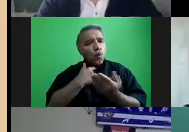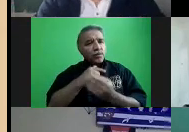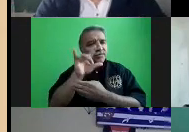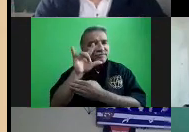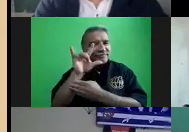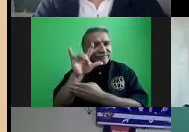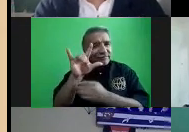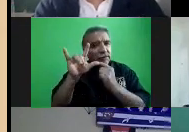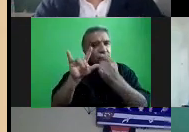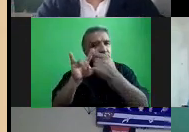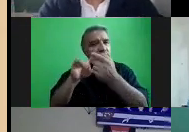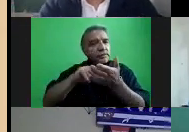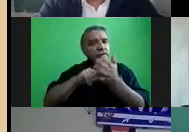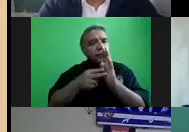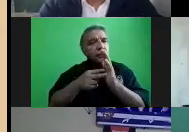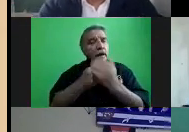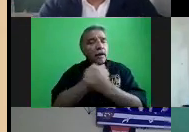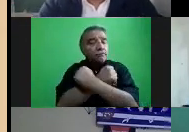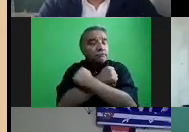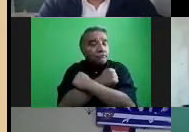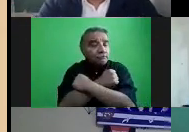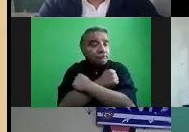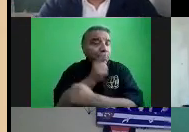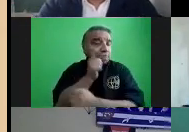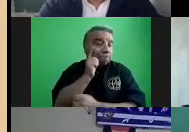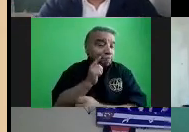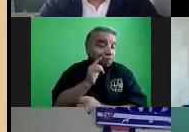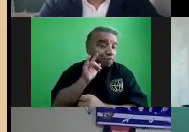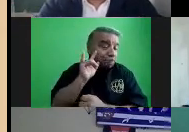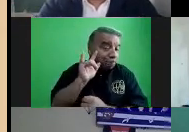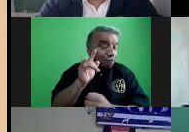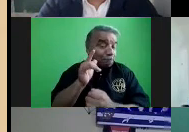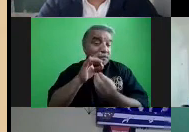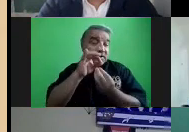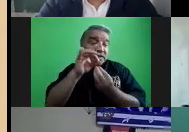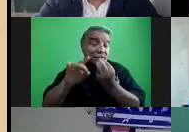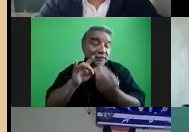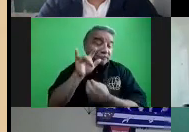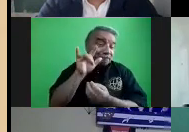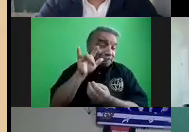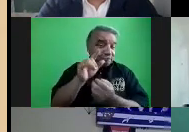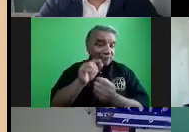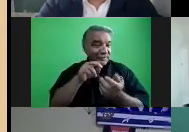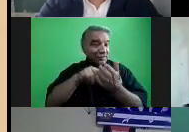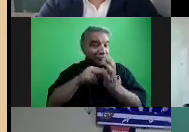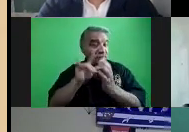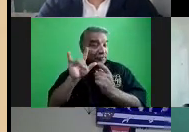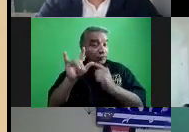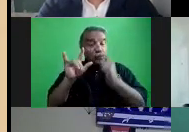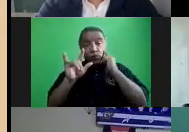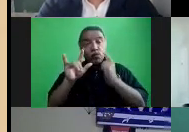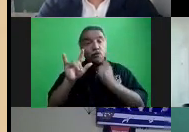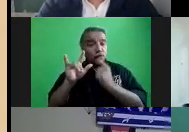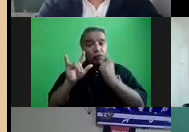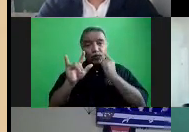trabajo detalladamente? ¿Le gusta estar haciendo las manitas? ¿Qué significa? Significa amor, de sordos,